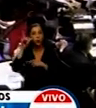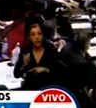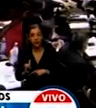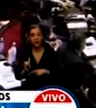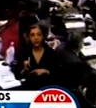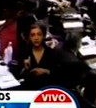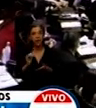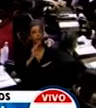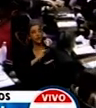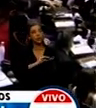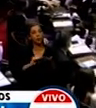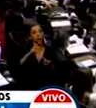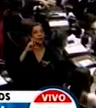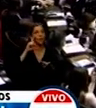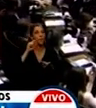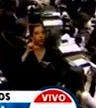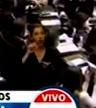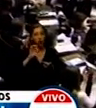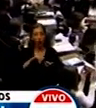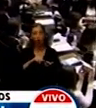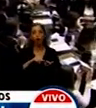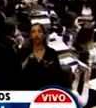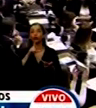ver que se iba cumpliendo una parte de nuestro sueño.